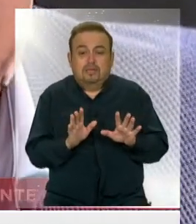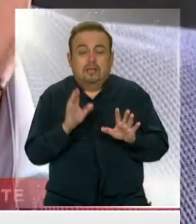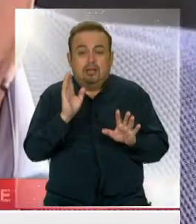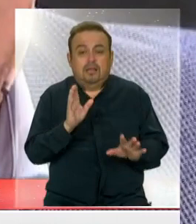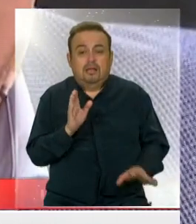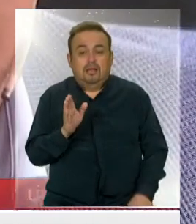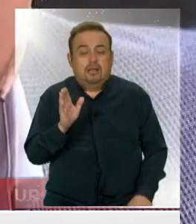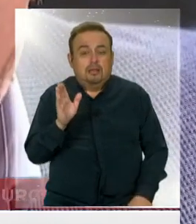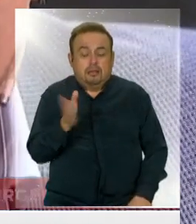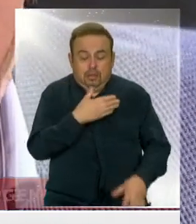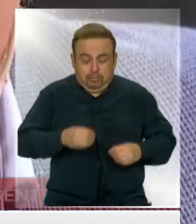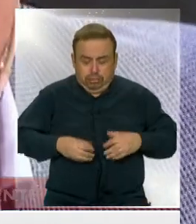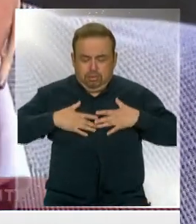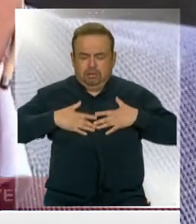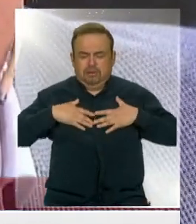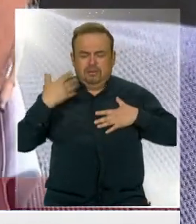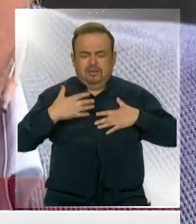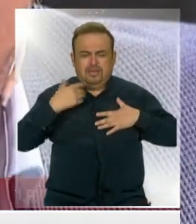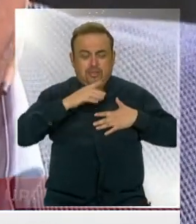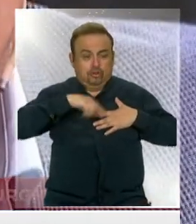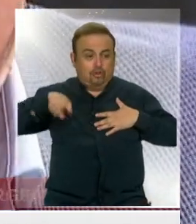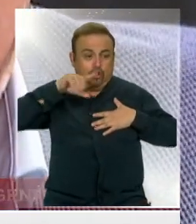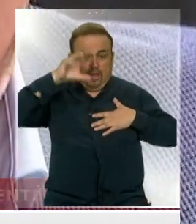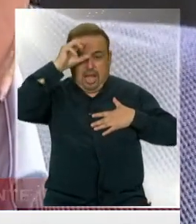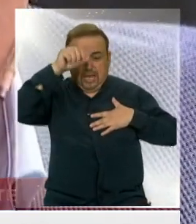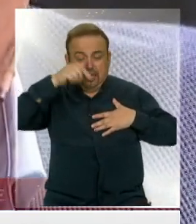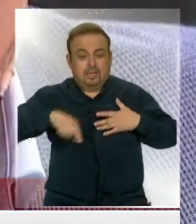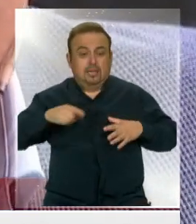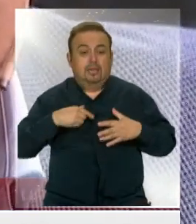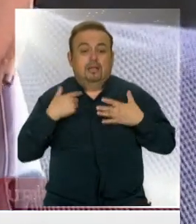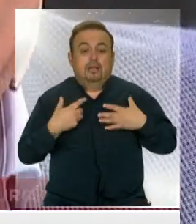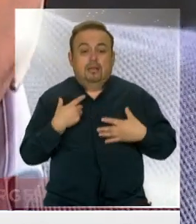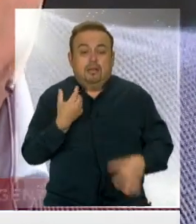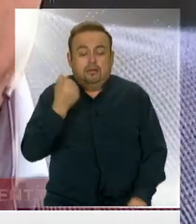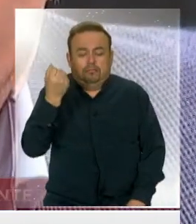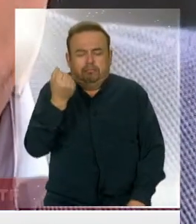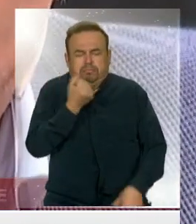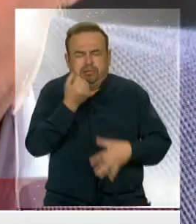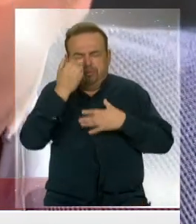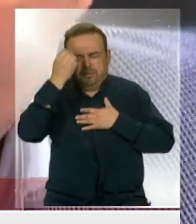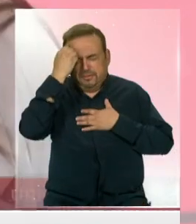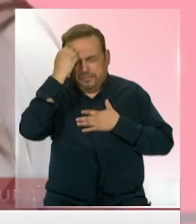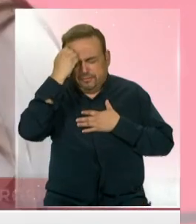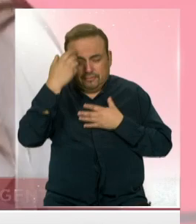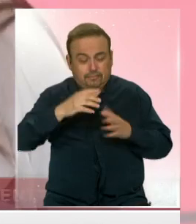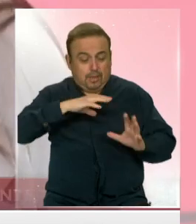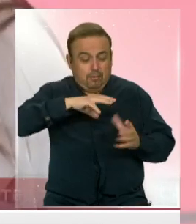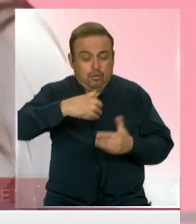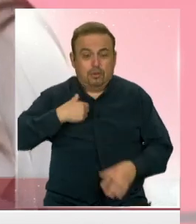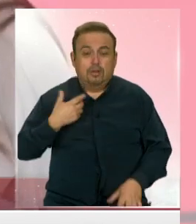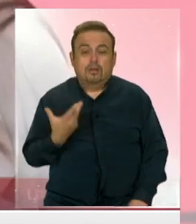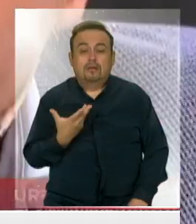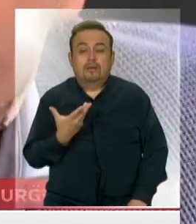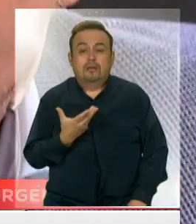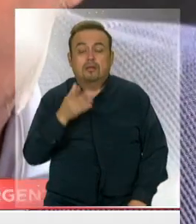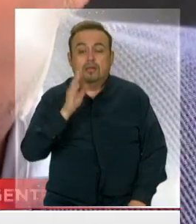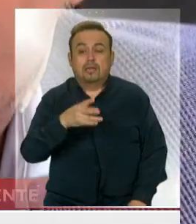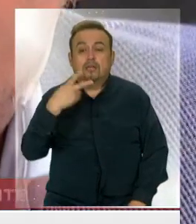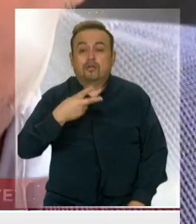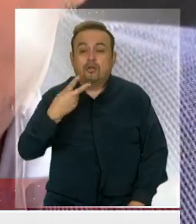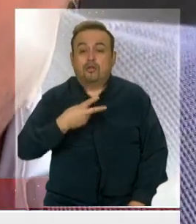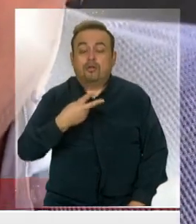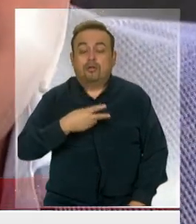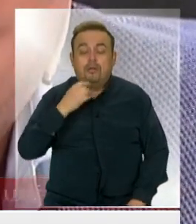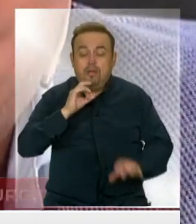un cachetazo emocional, nacional, un golpe que retumba en todas las latitudes, un impacto mundial. Una noticia